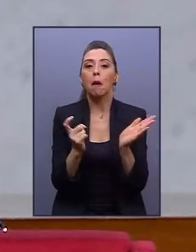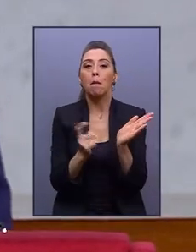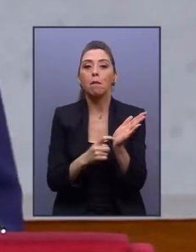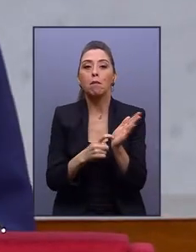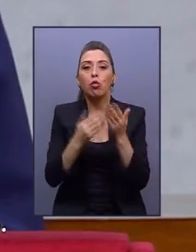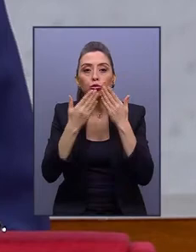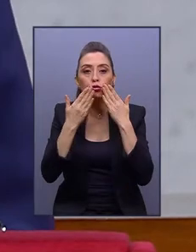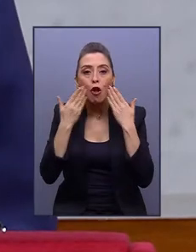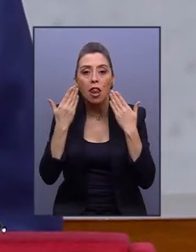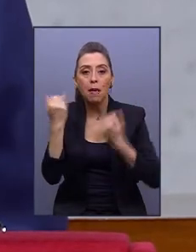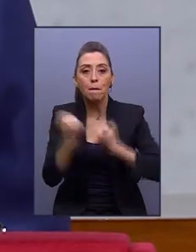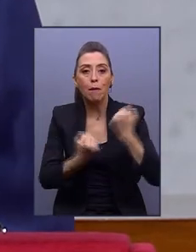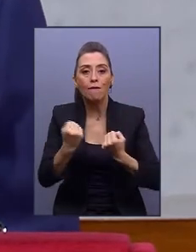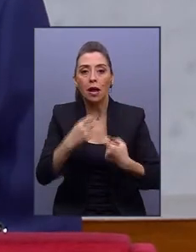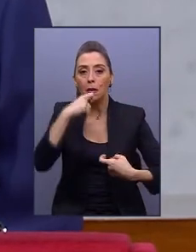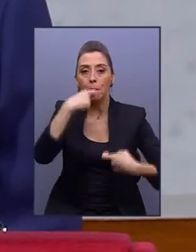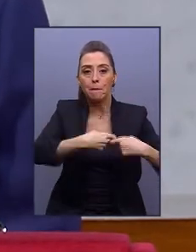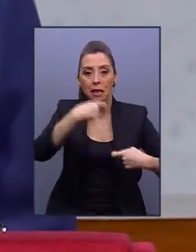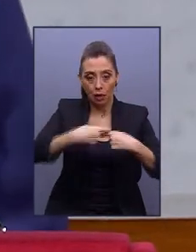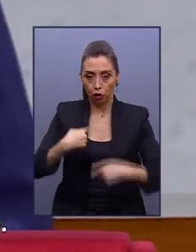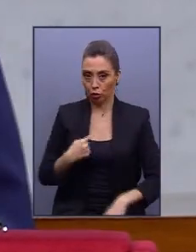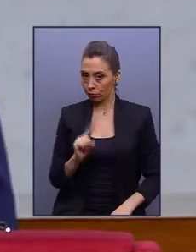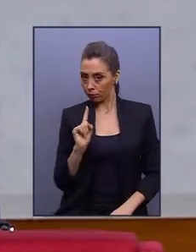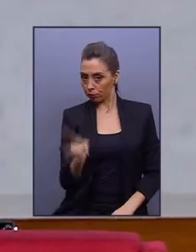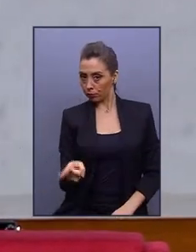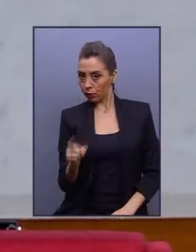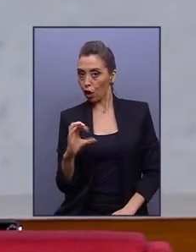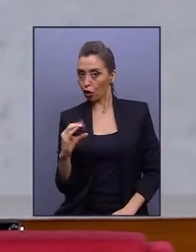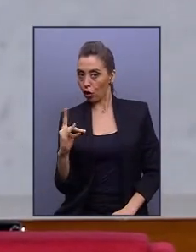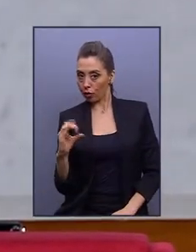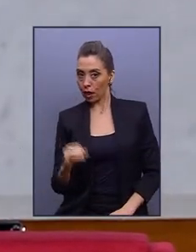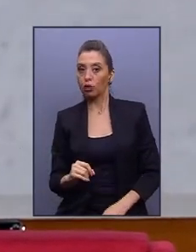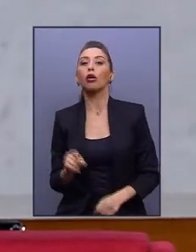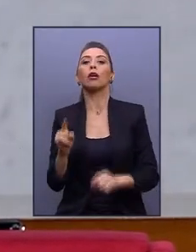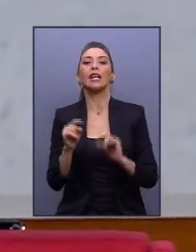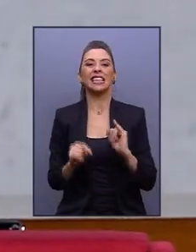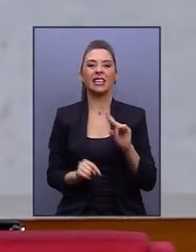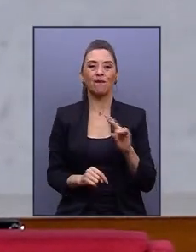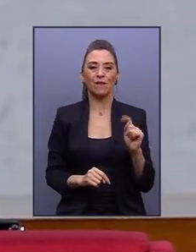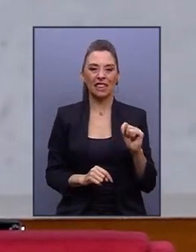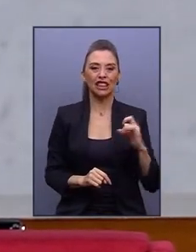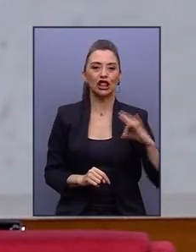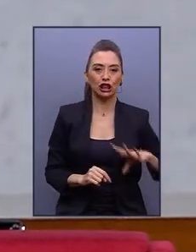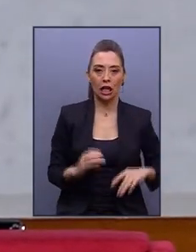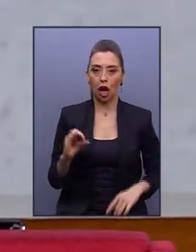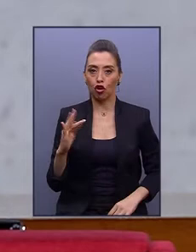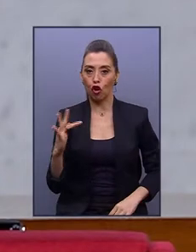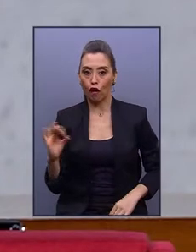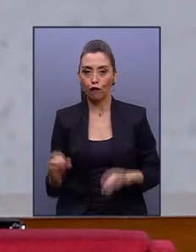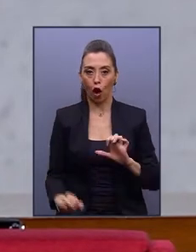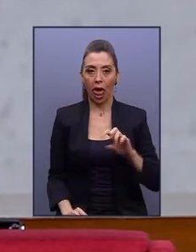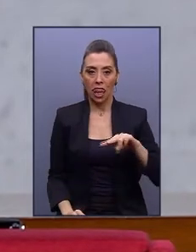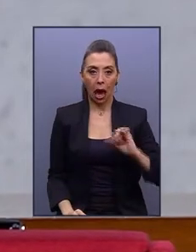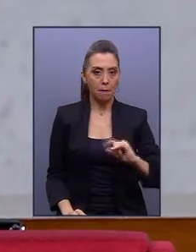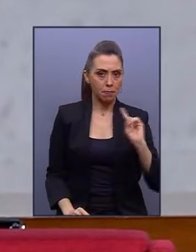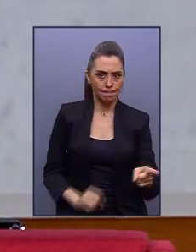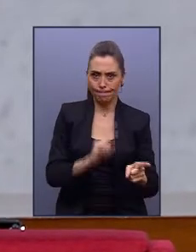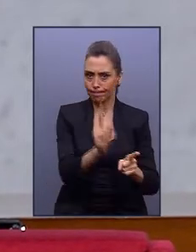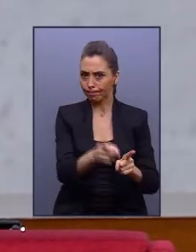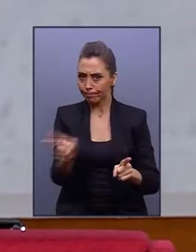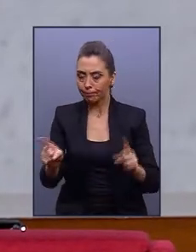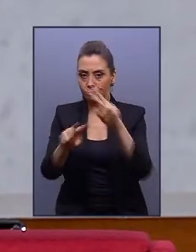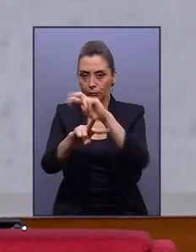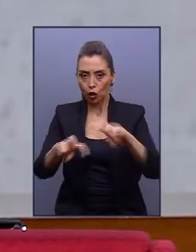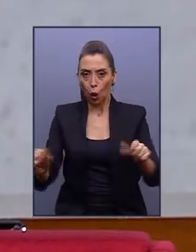de los metales. Por eso he encargado a Codelco, Invest Chile, Corfo y Enami que inicien un